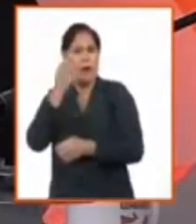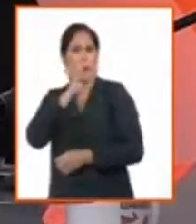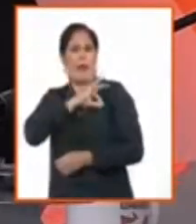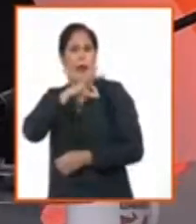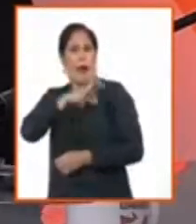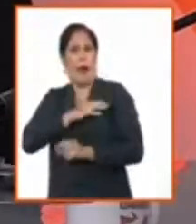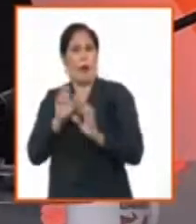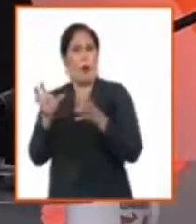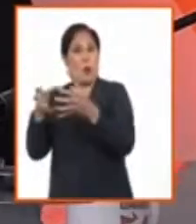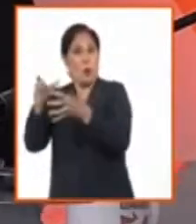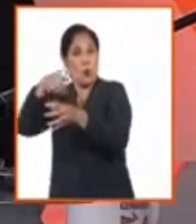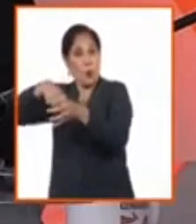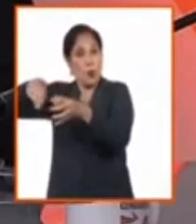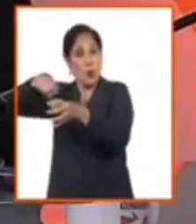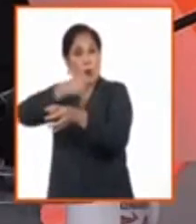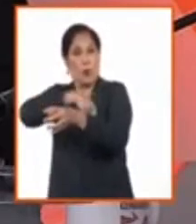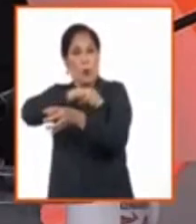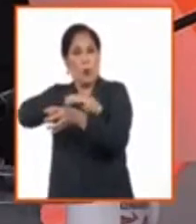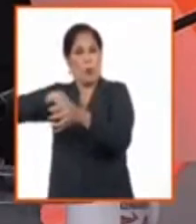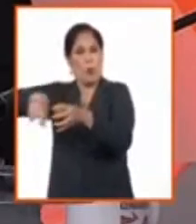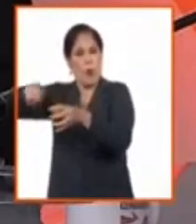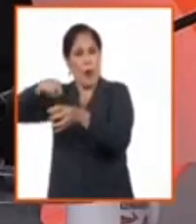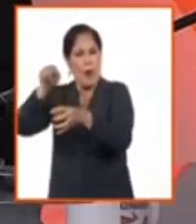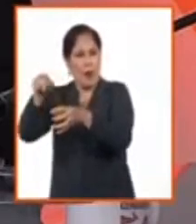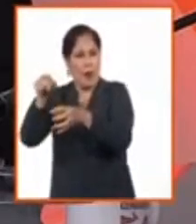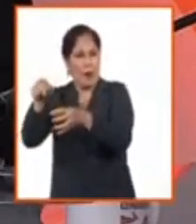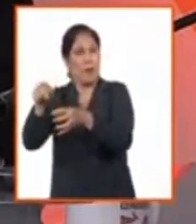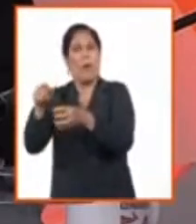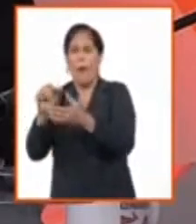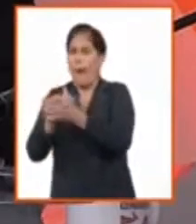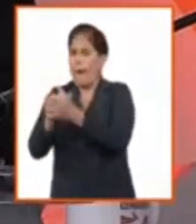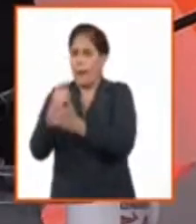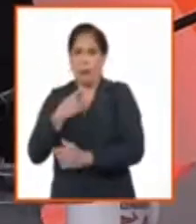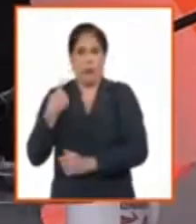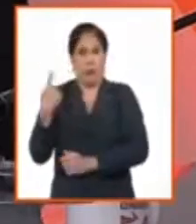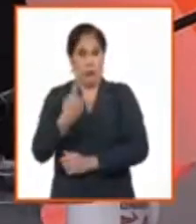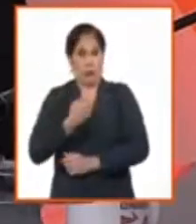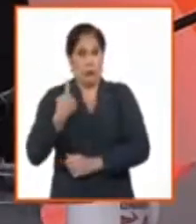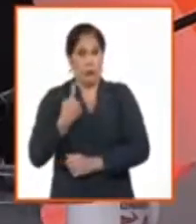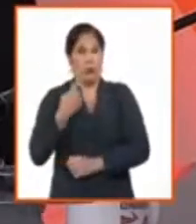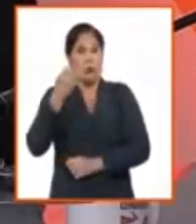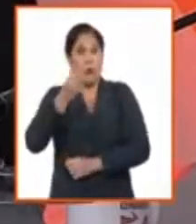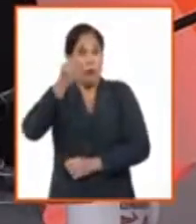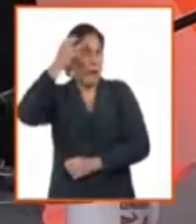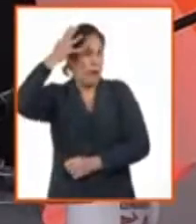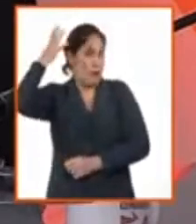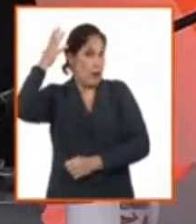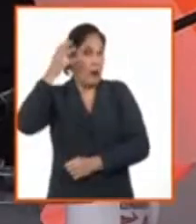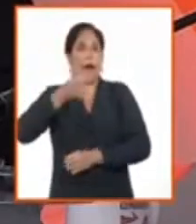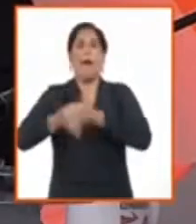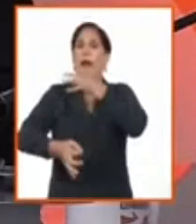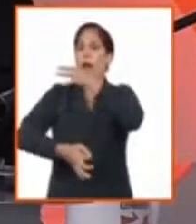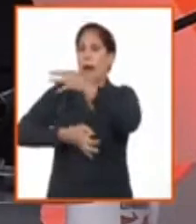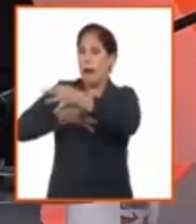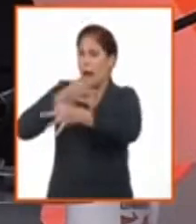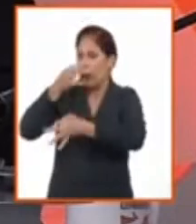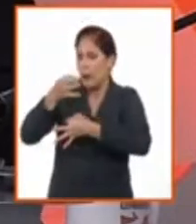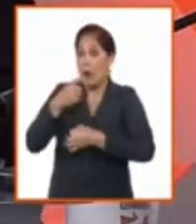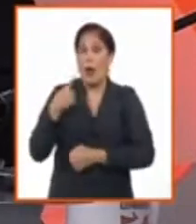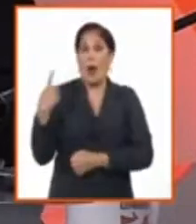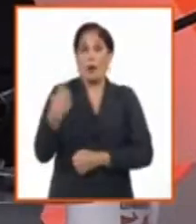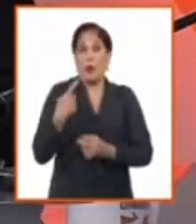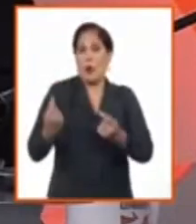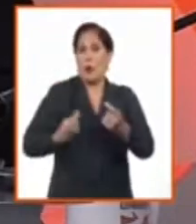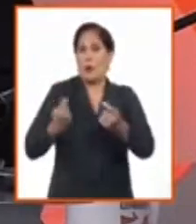allí en los ángeles estas fueron las palabras que nuestro presidente pues le dedicó a todos los luchadores